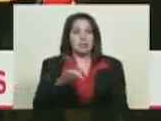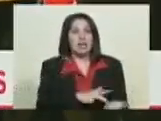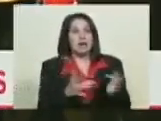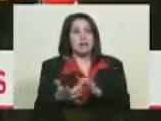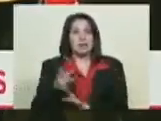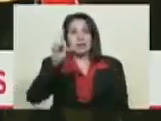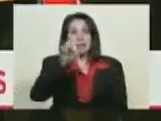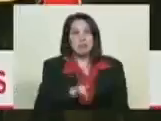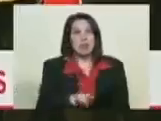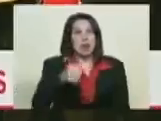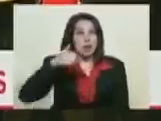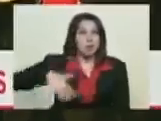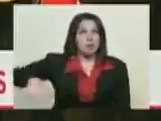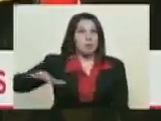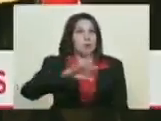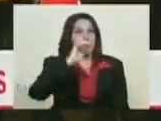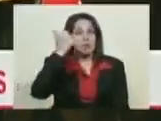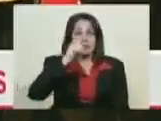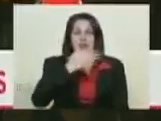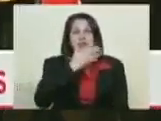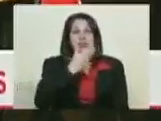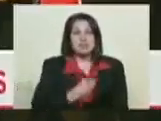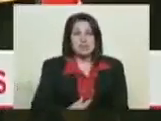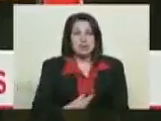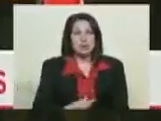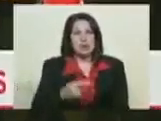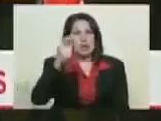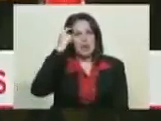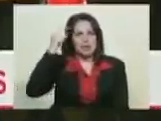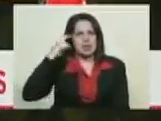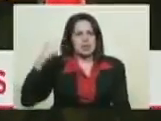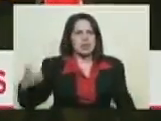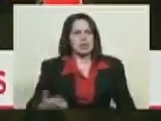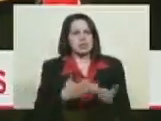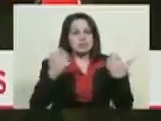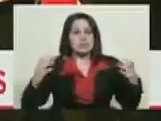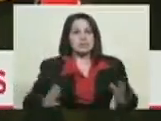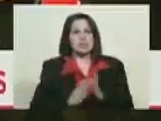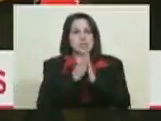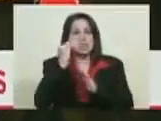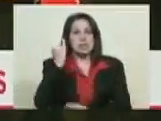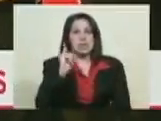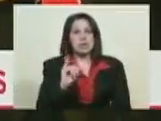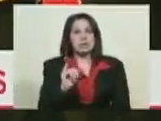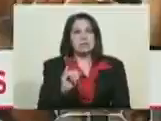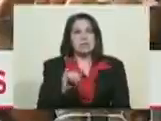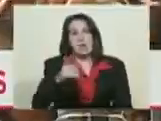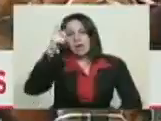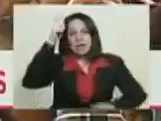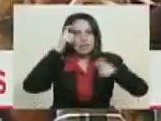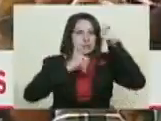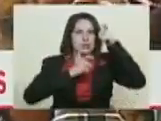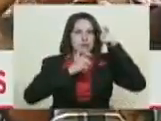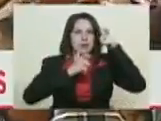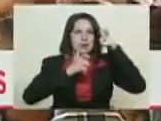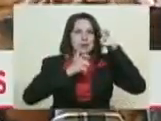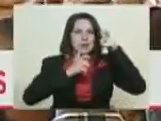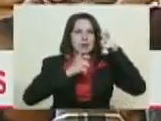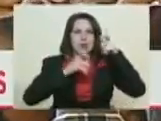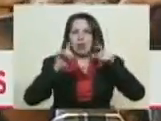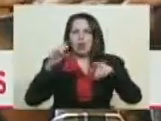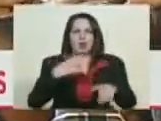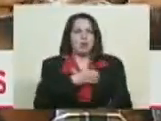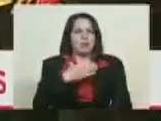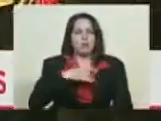es el pueblo del 10 de diciembre, día de la batalla de Santa Inés. A Chávez no podemos